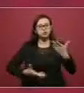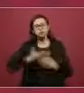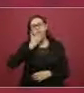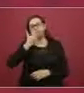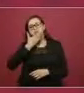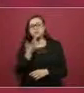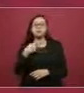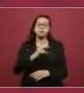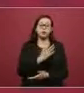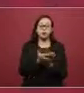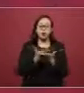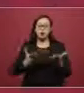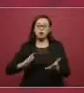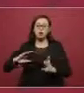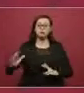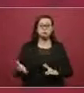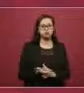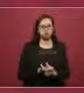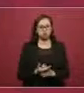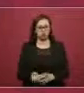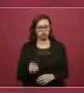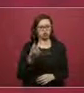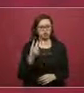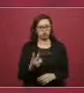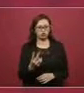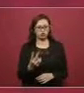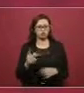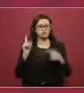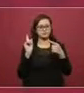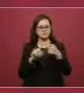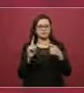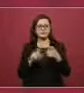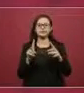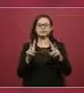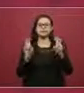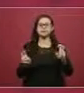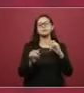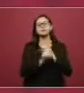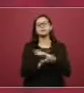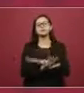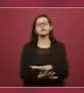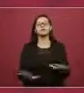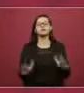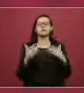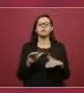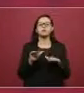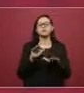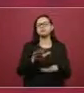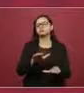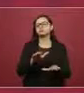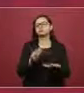partes. Primero vamos a informar sobre asuntos